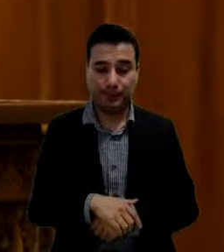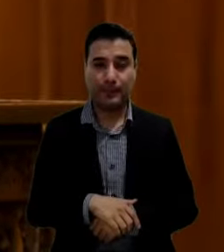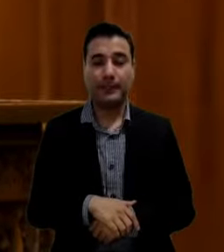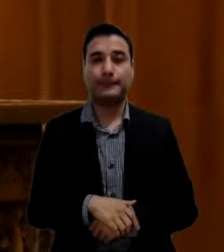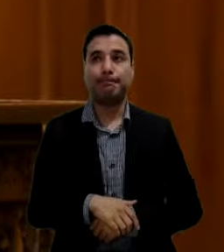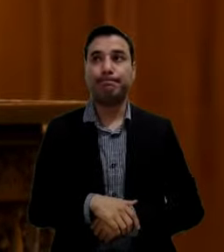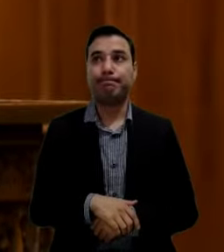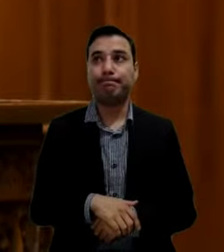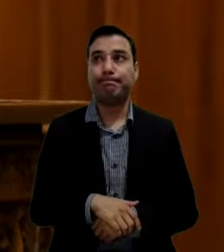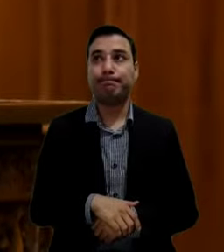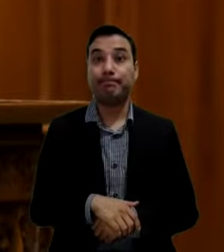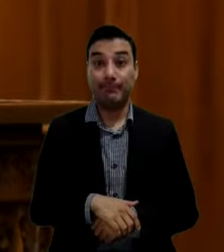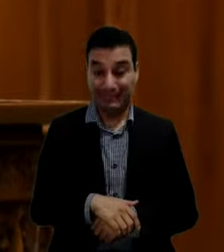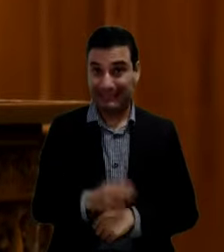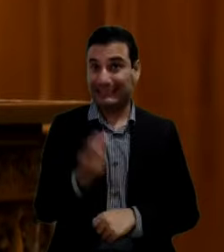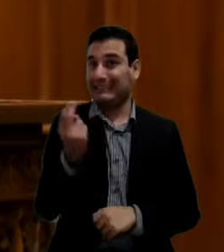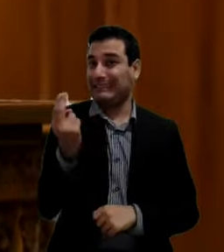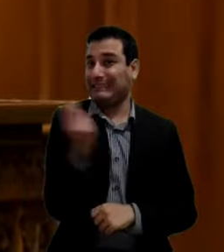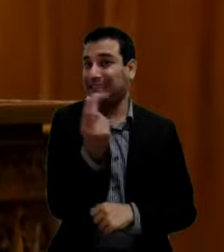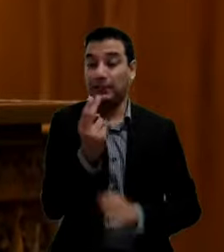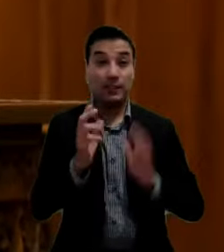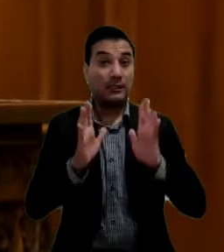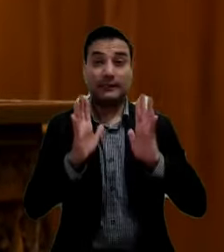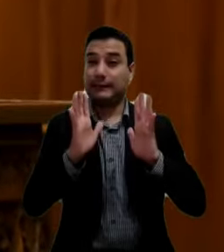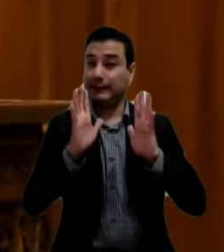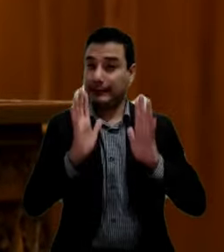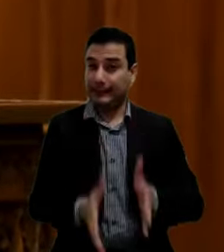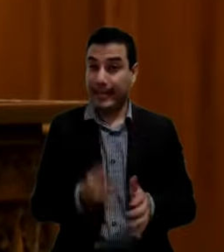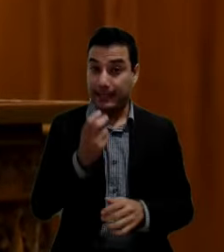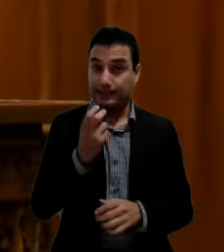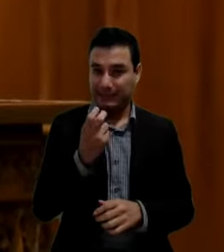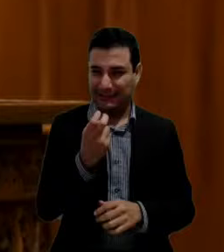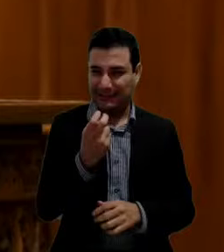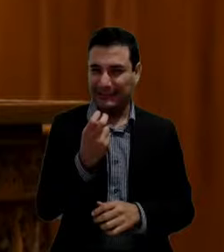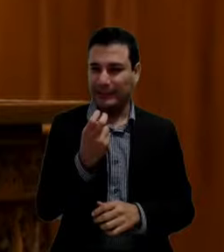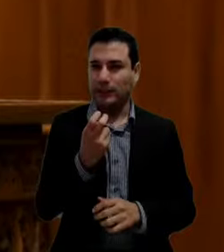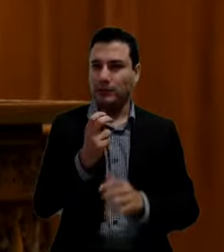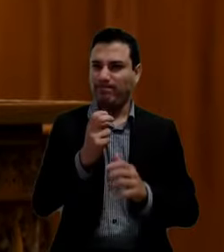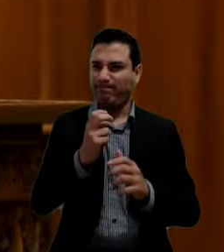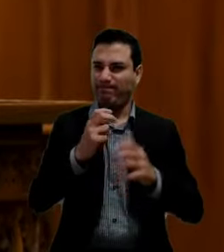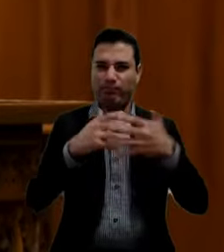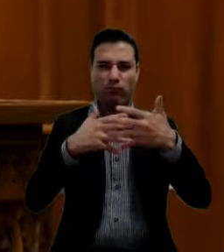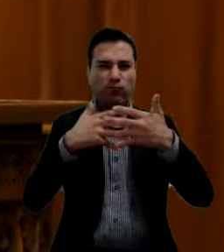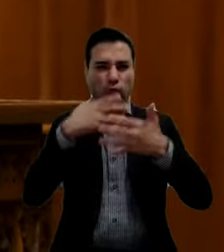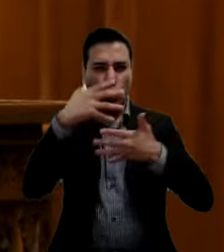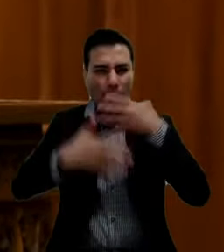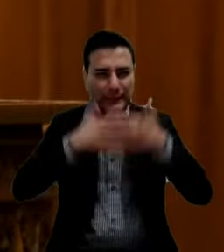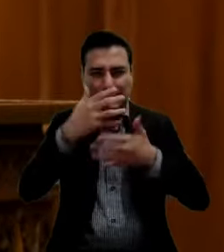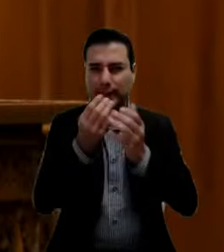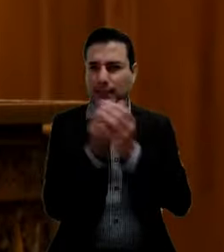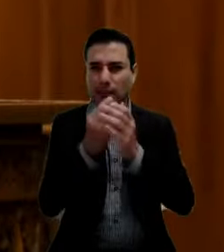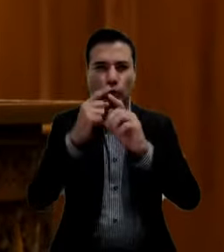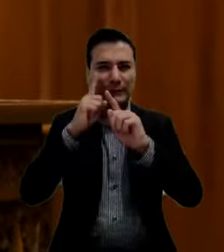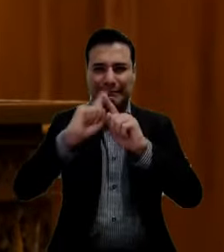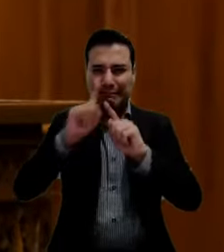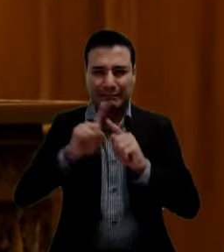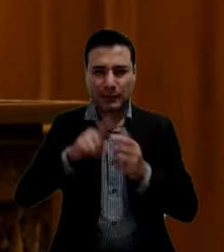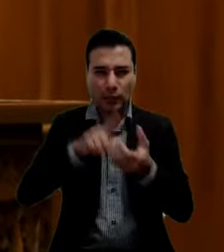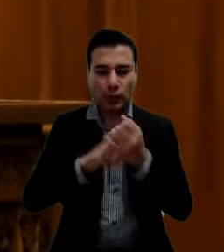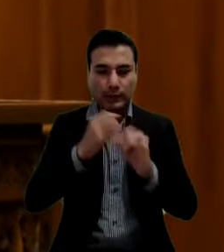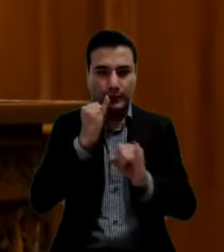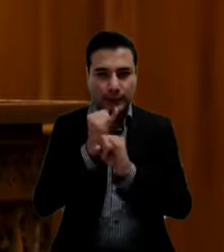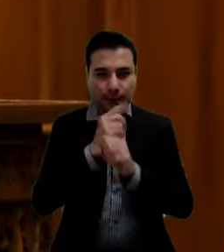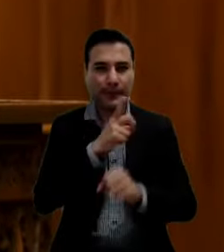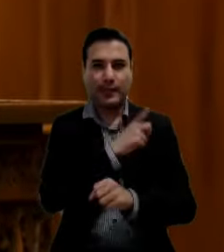Se considera urgente y necesario poner un alto a las reformas, a las formas de violencia a través de los medios digitales, así como a